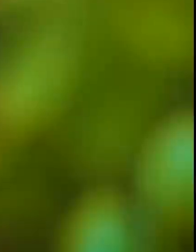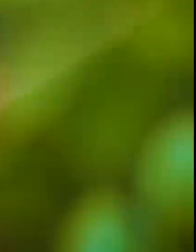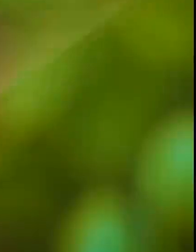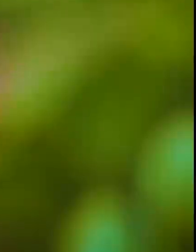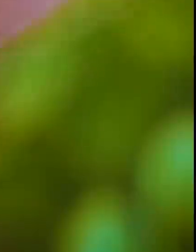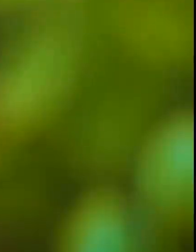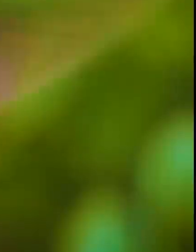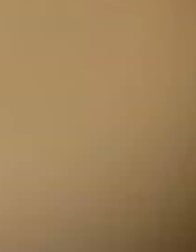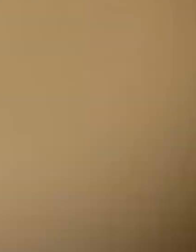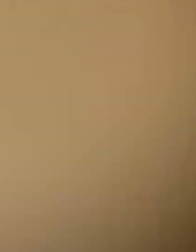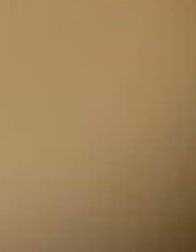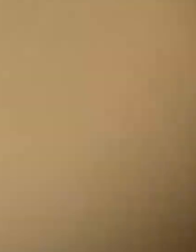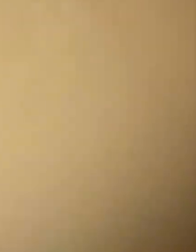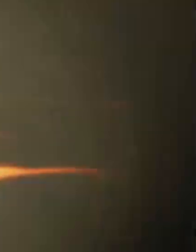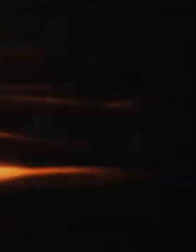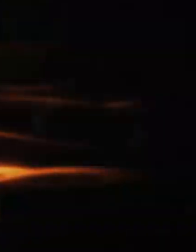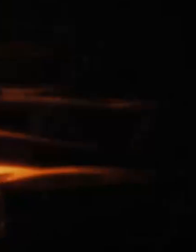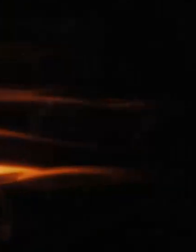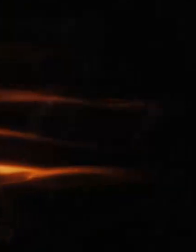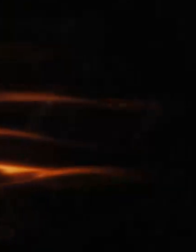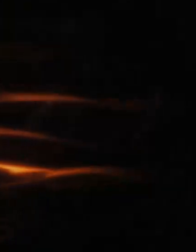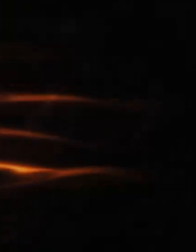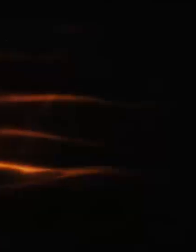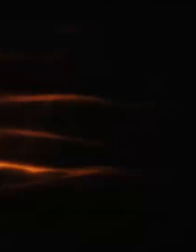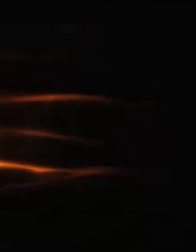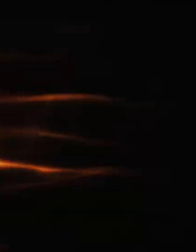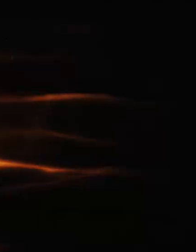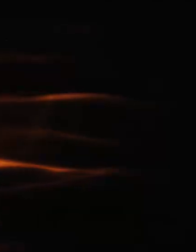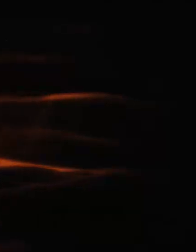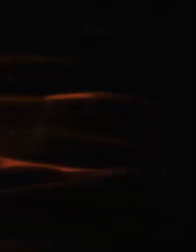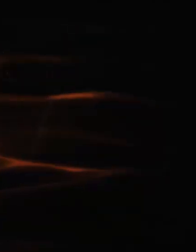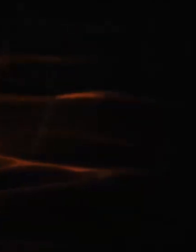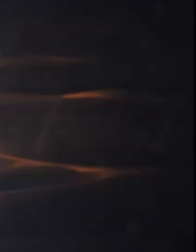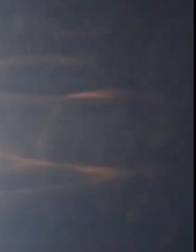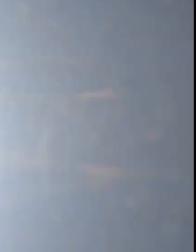Disfrútala y encuentra la riqueza que nos une.